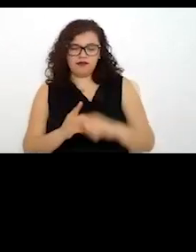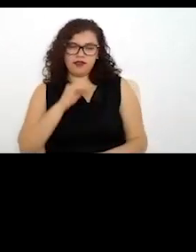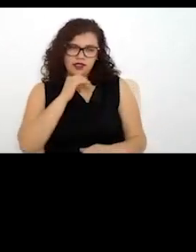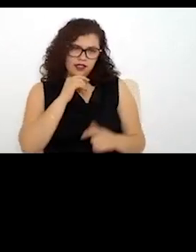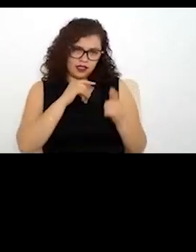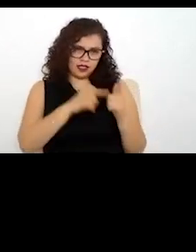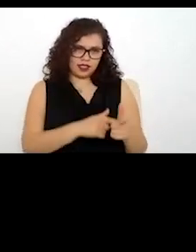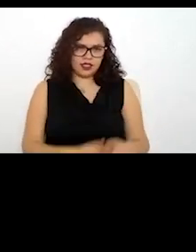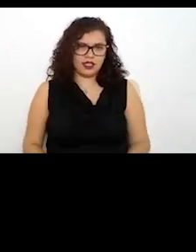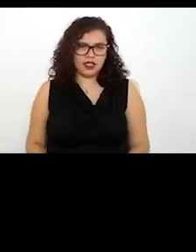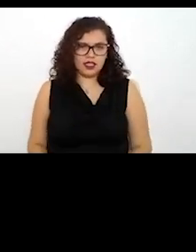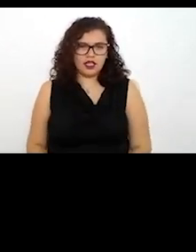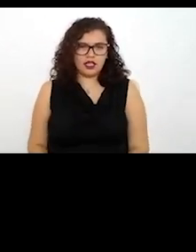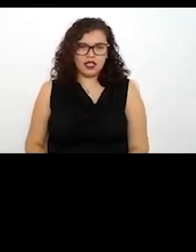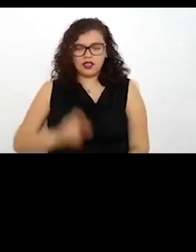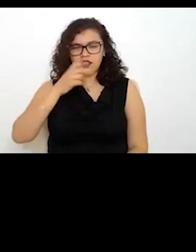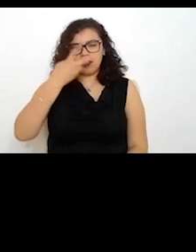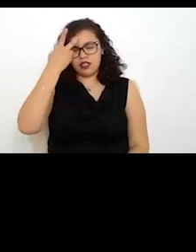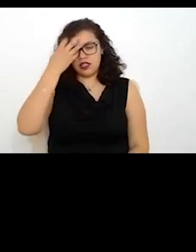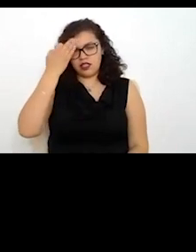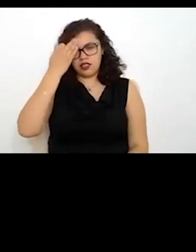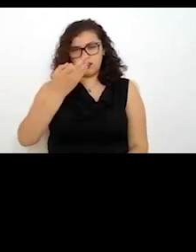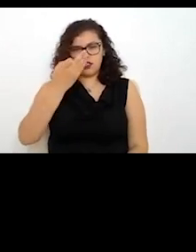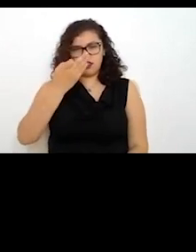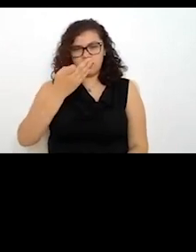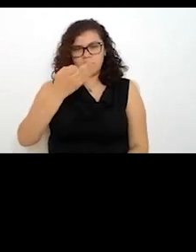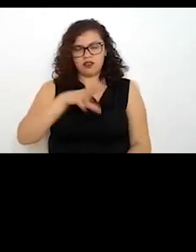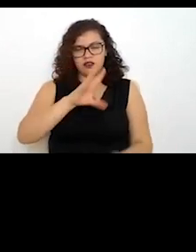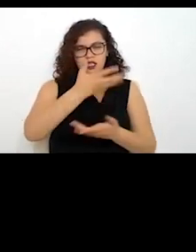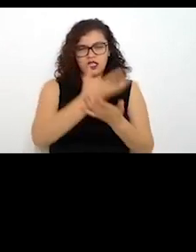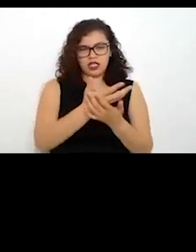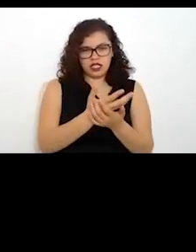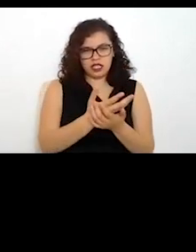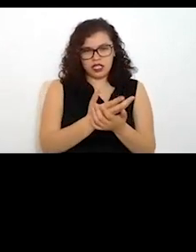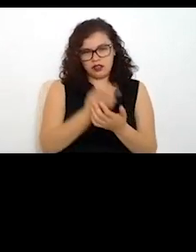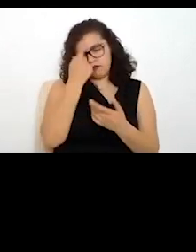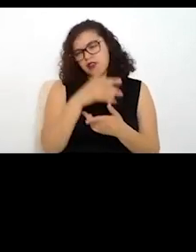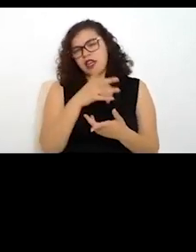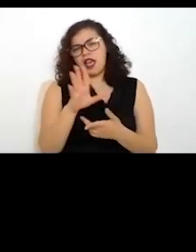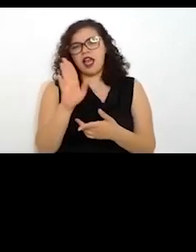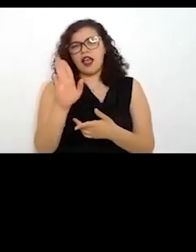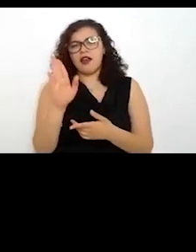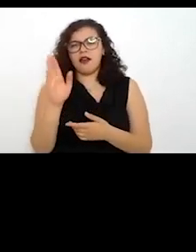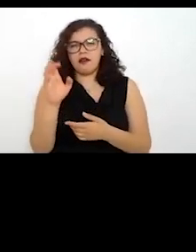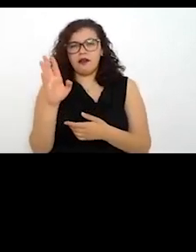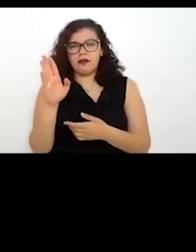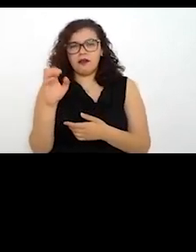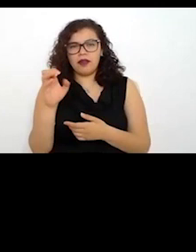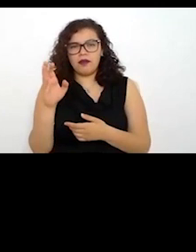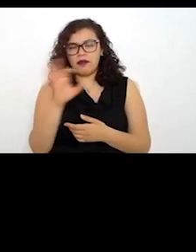Adicionalmente, también van a gozar de 2 periodos extraordinarios al día, que son los periodos de lactancia, para que pueda alimentar al